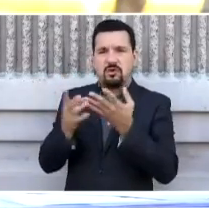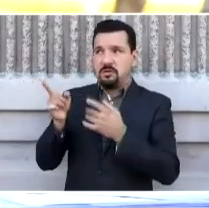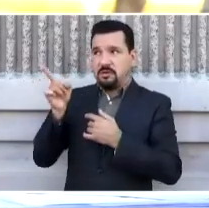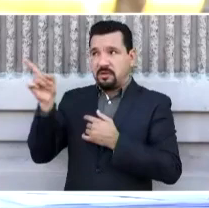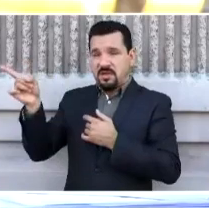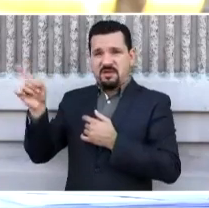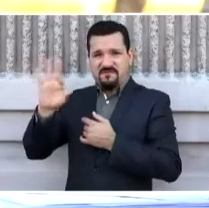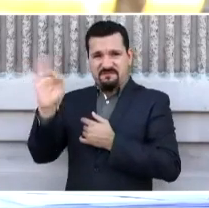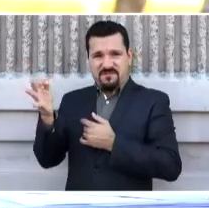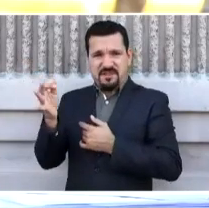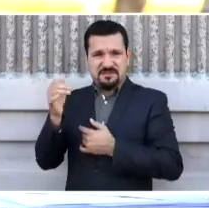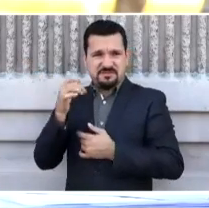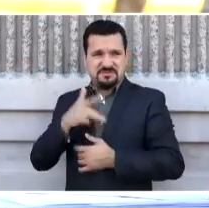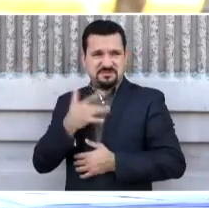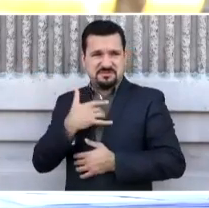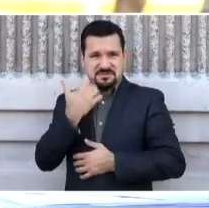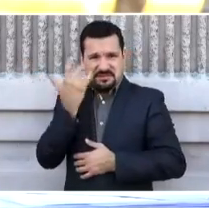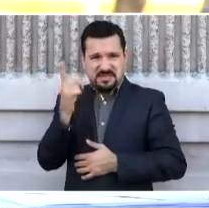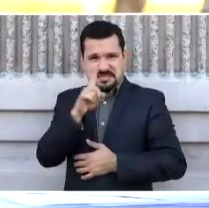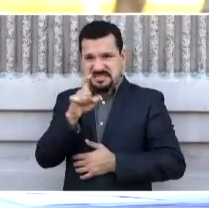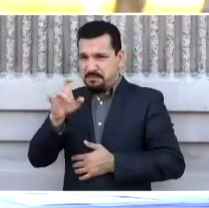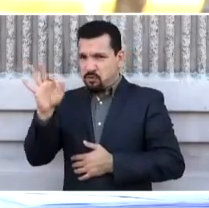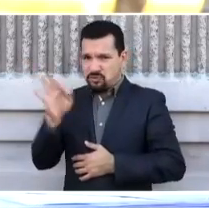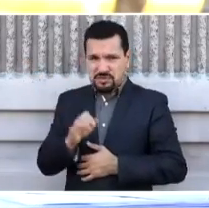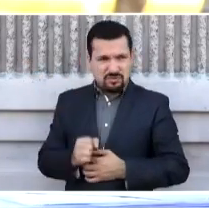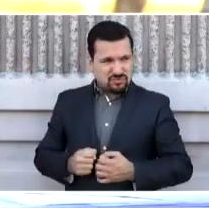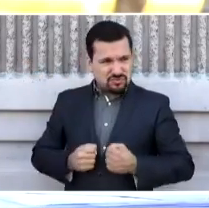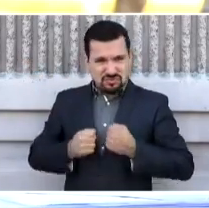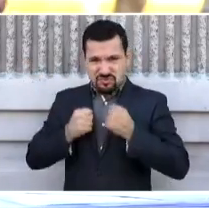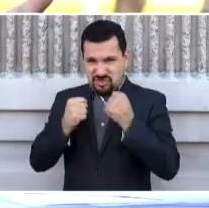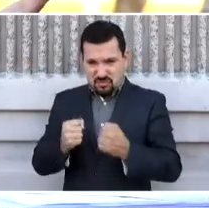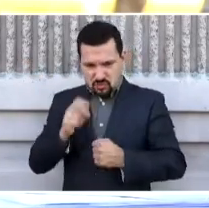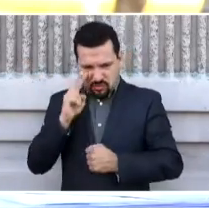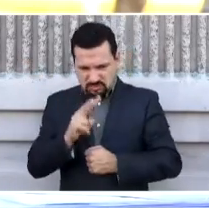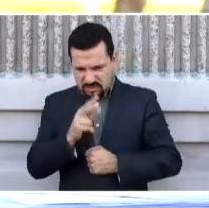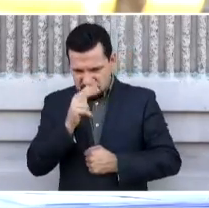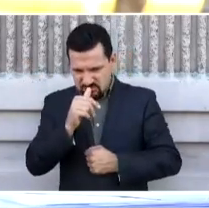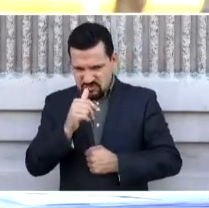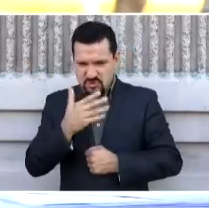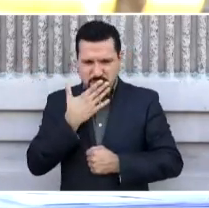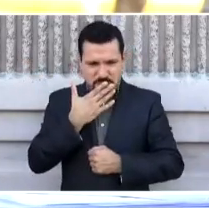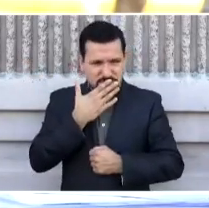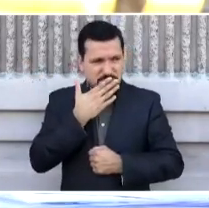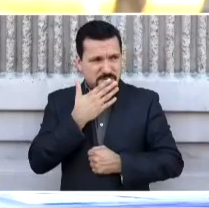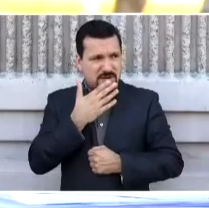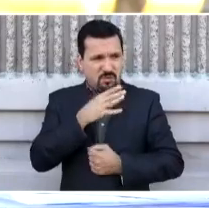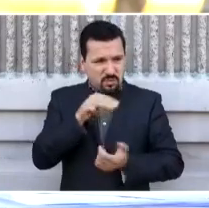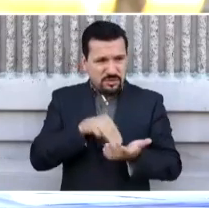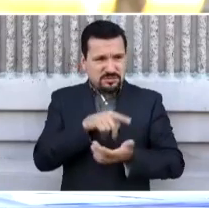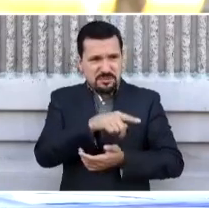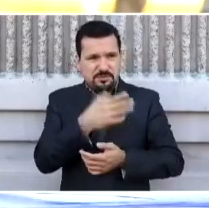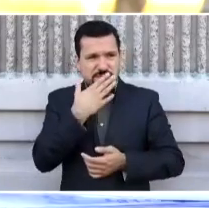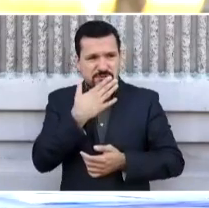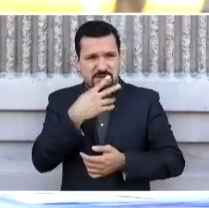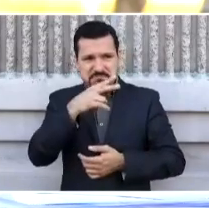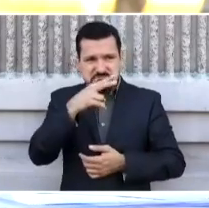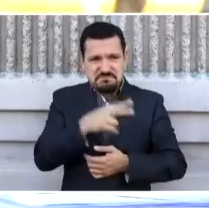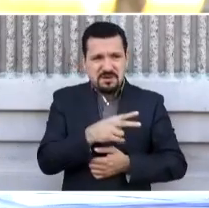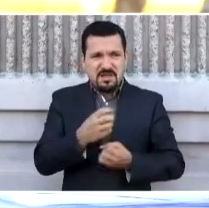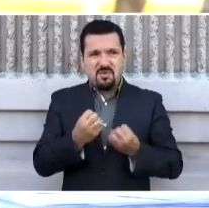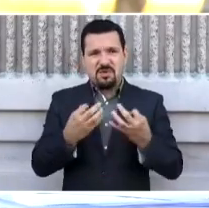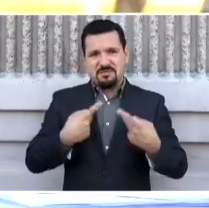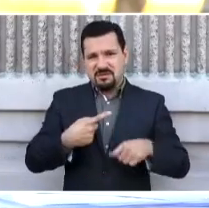100% seguro de que lo que les estamos diciendo así es correcto. Hay